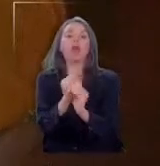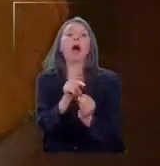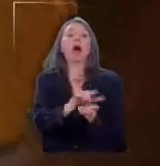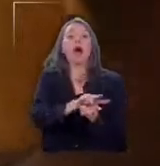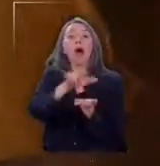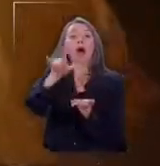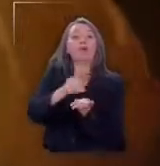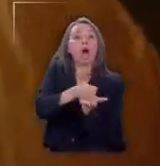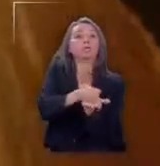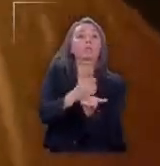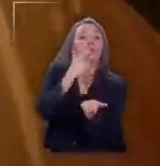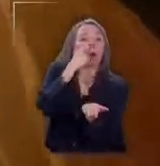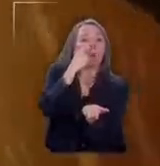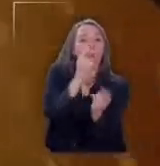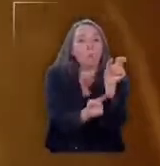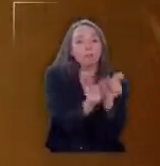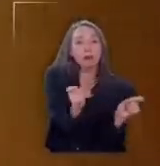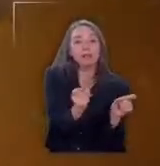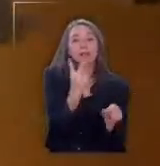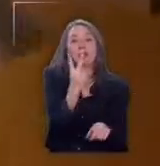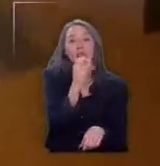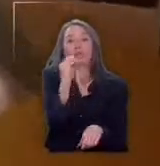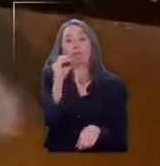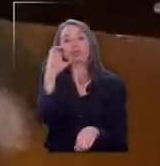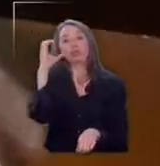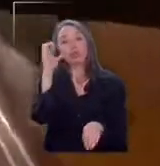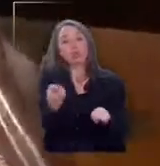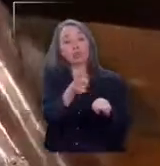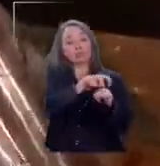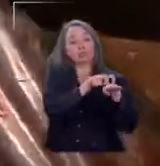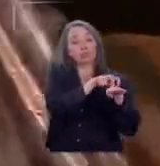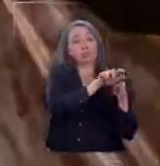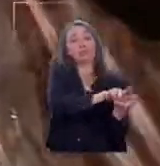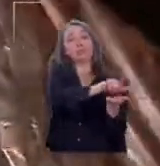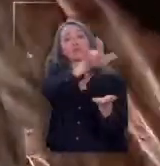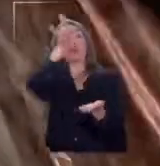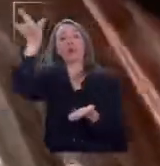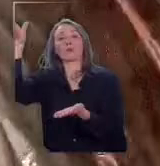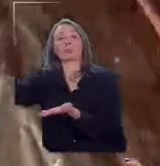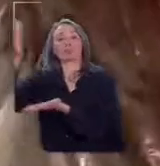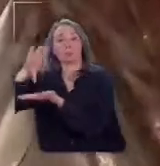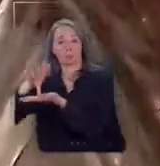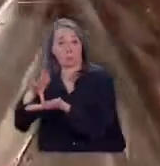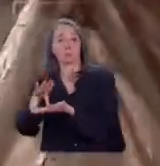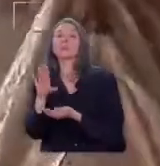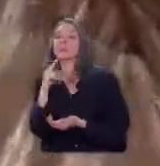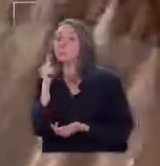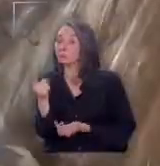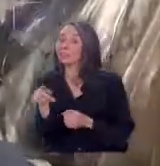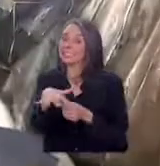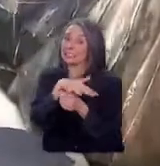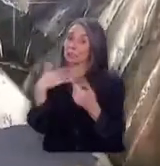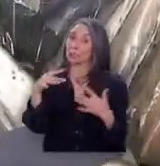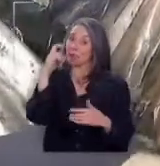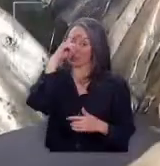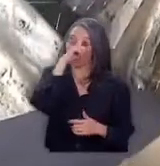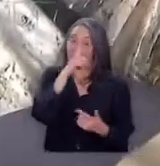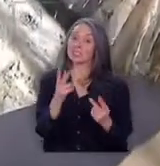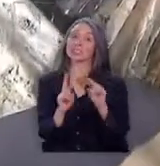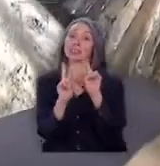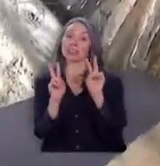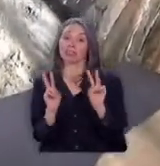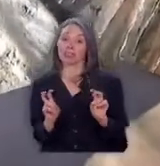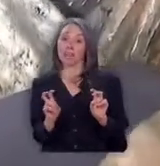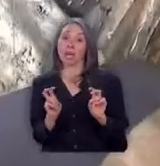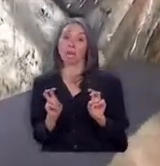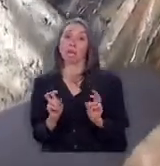vuelo humanitario que busca llevar a 200 colombianos de vuelta a su país sí saina es una situación compleja Porque naturalmente hay un tema